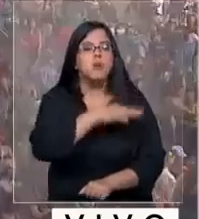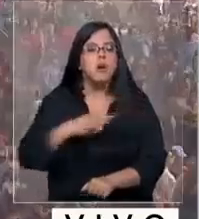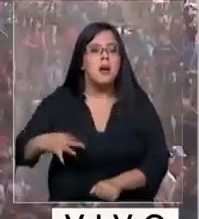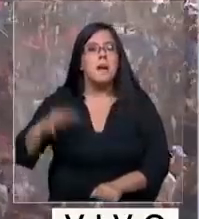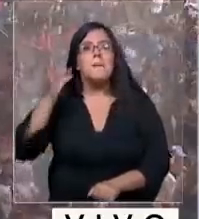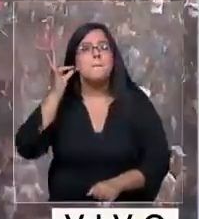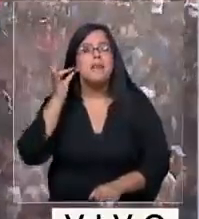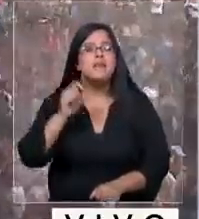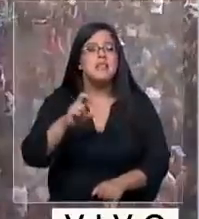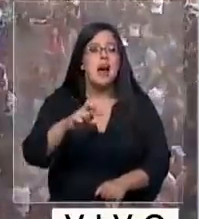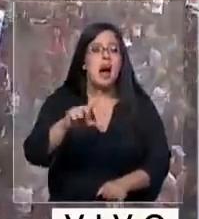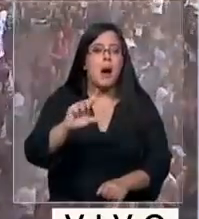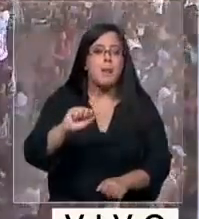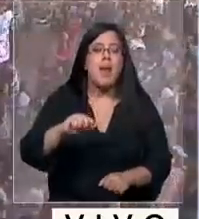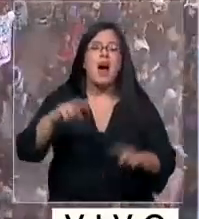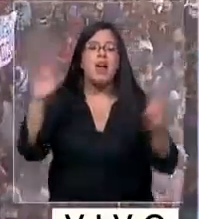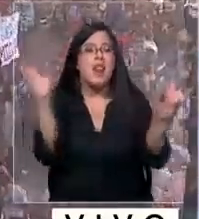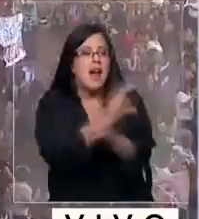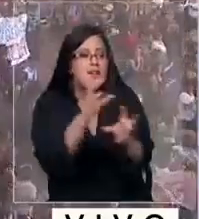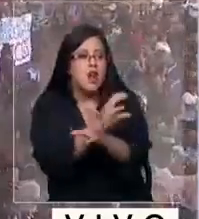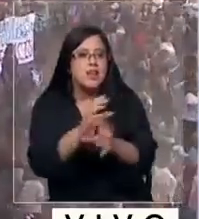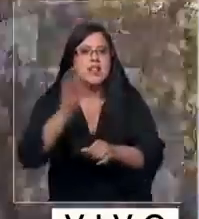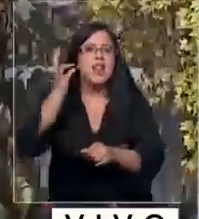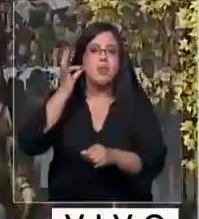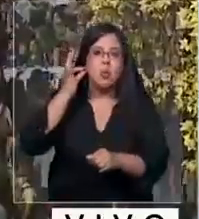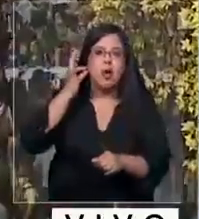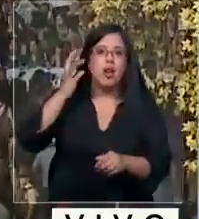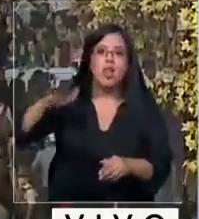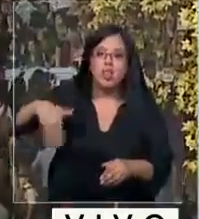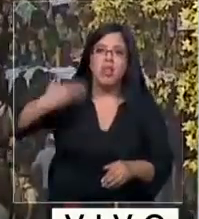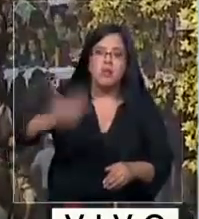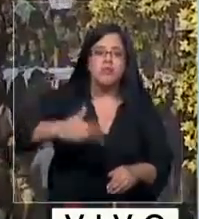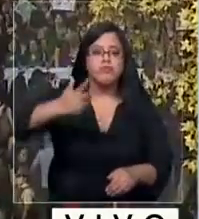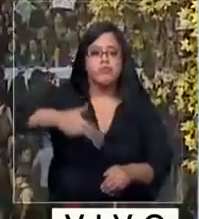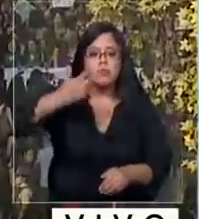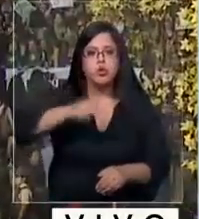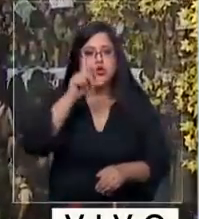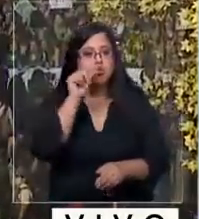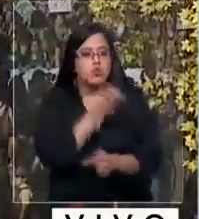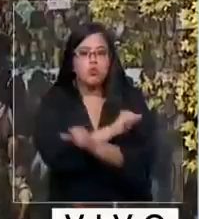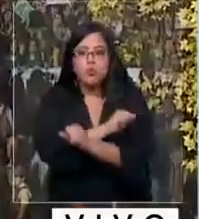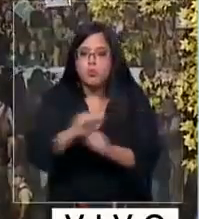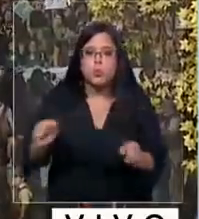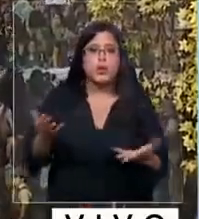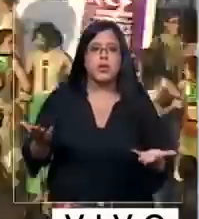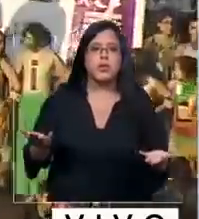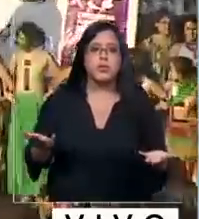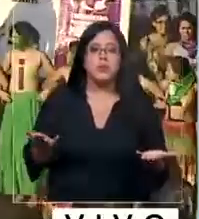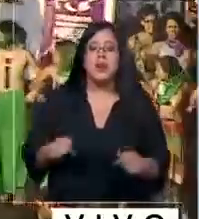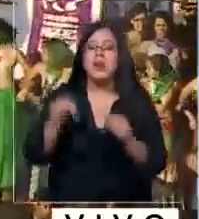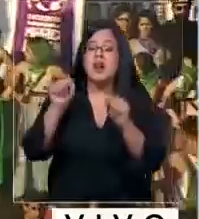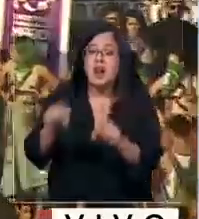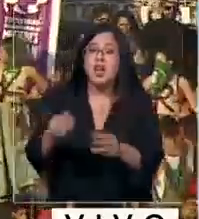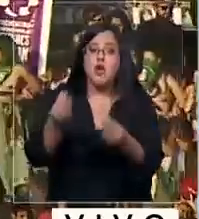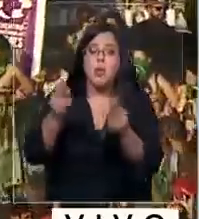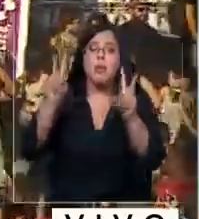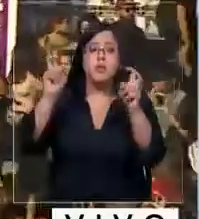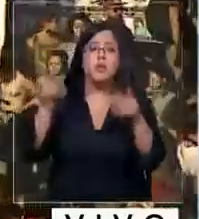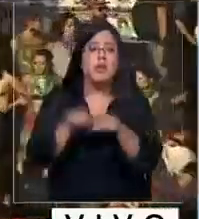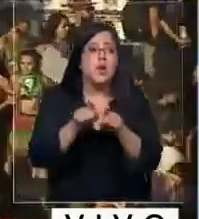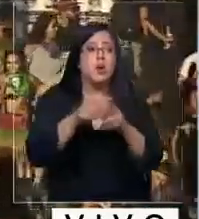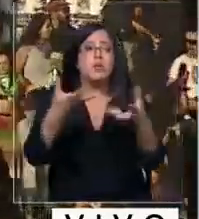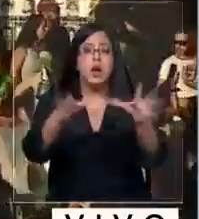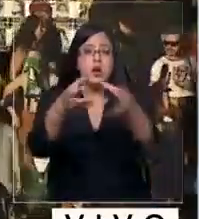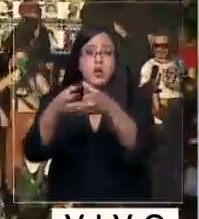la violencia ejercida hacia las mujeres desde el 18 de octubre ya es inaceptable bueno es una cuestión que distinta organización imagino que